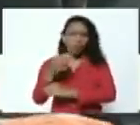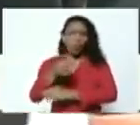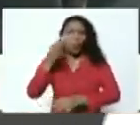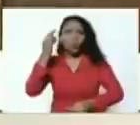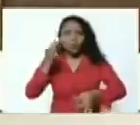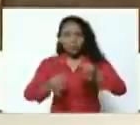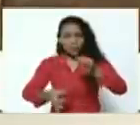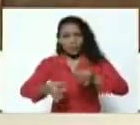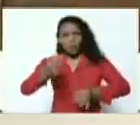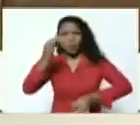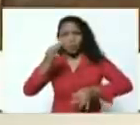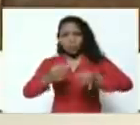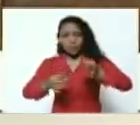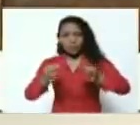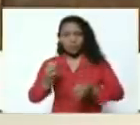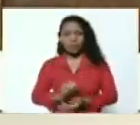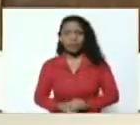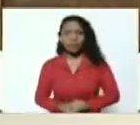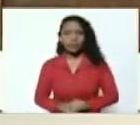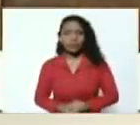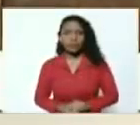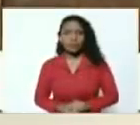justicia, justicia.